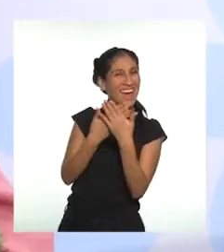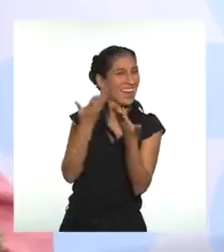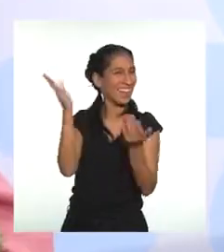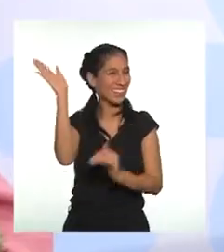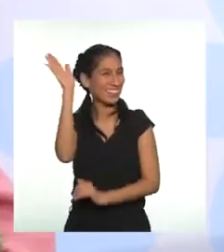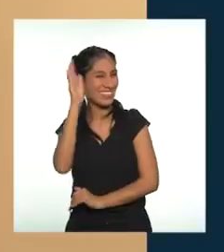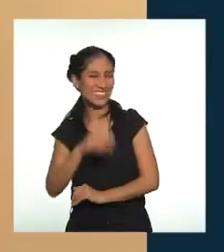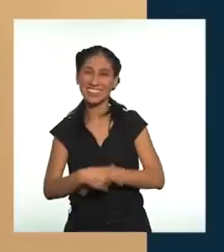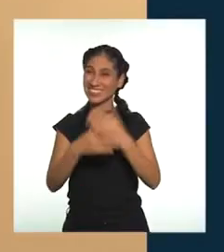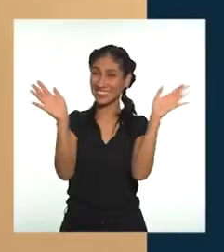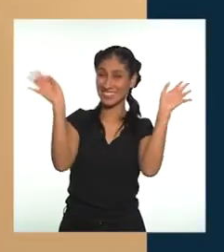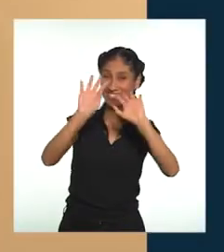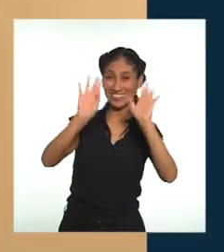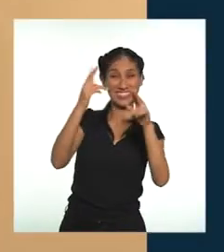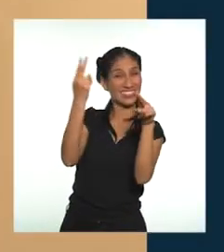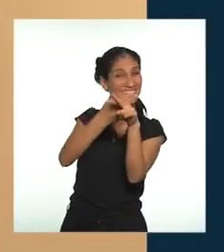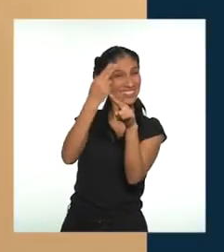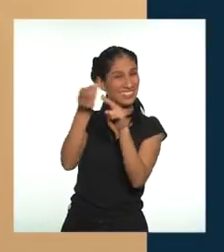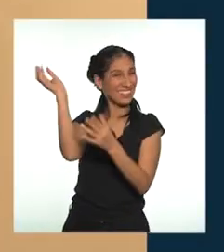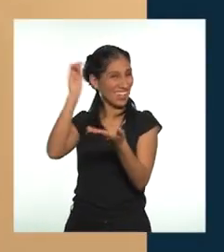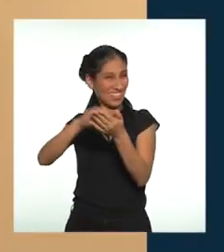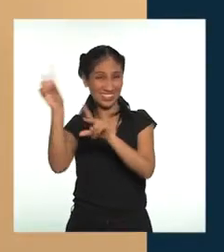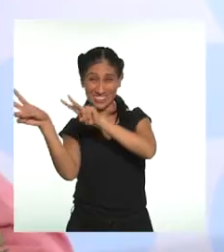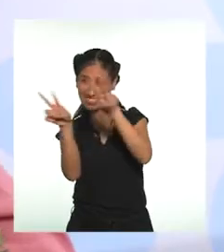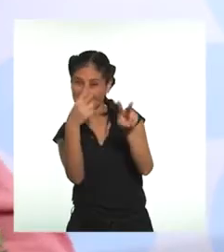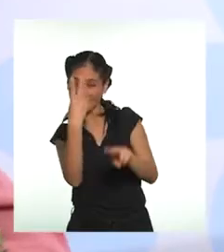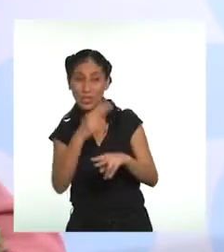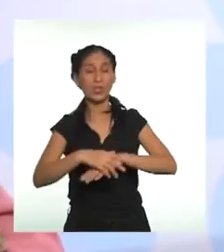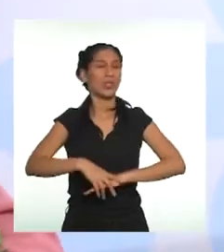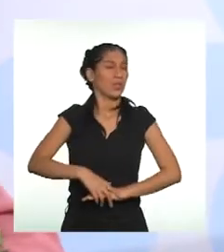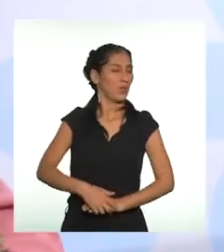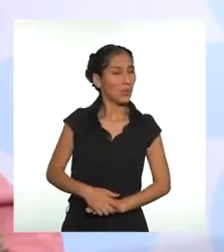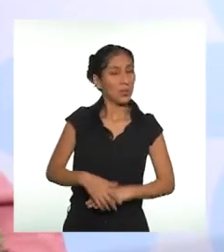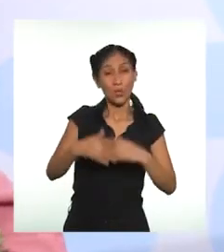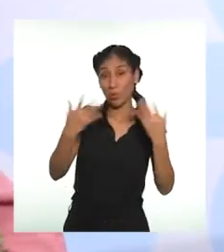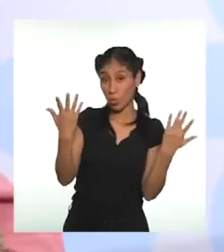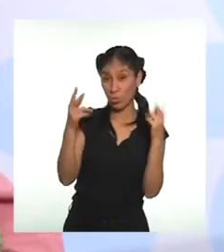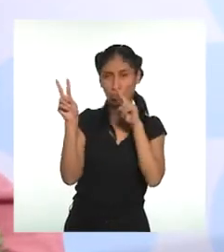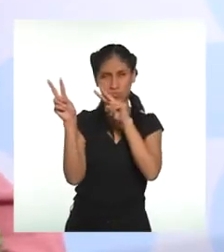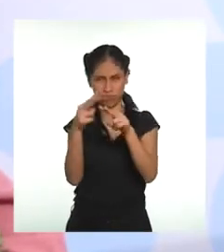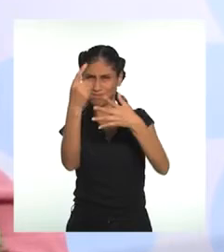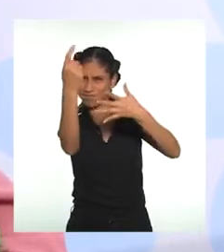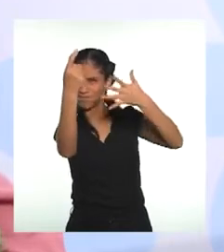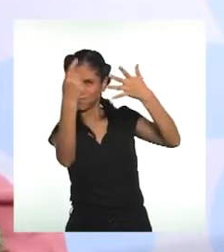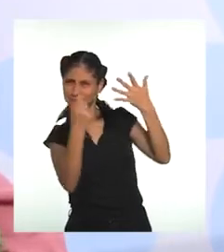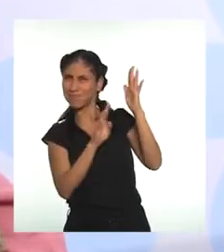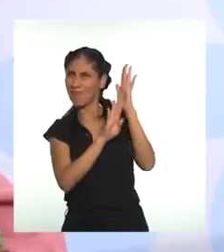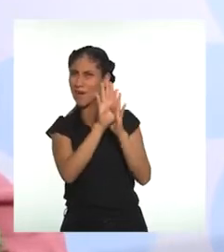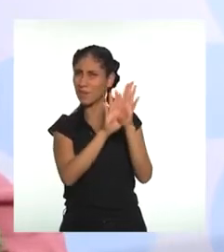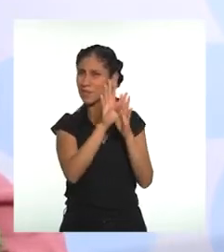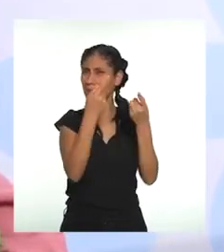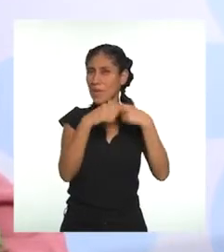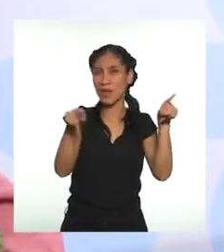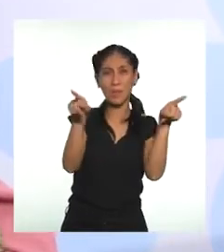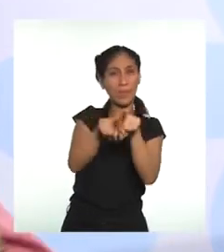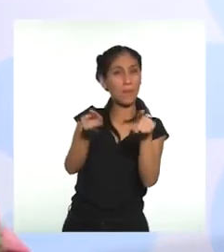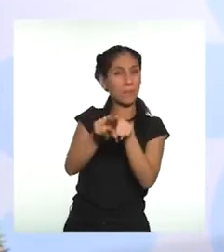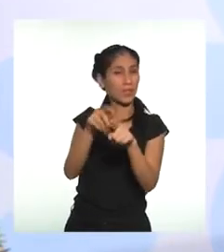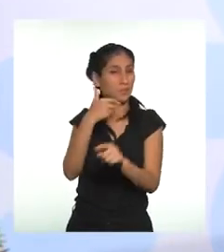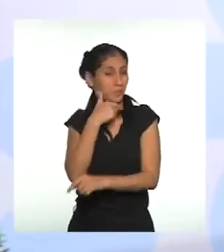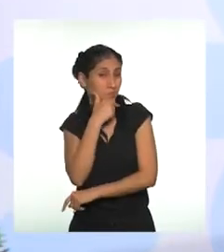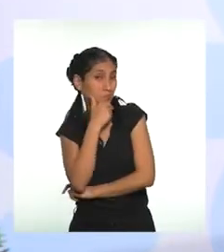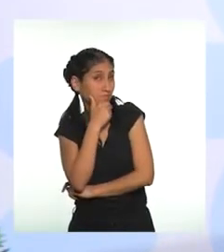Muchísimas gracias. Nos vemos pronto, Andrea. Veo que existen varios avances, pero